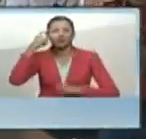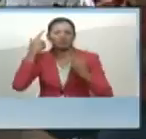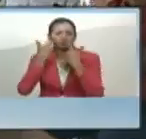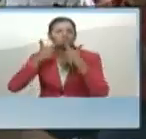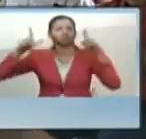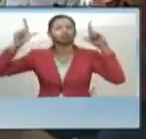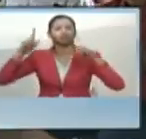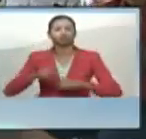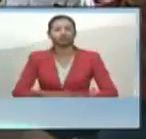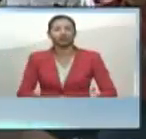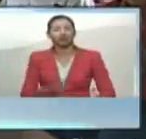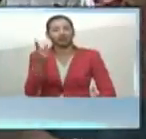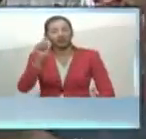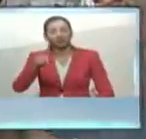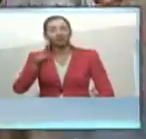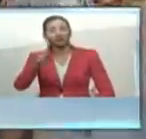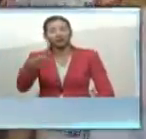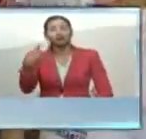y por